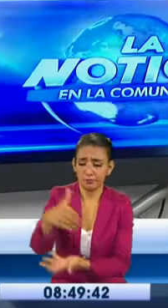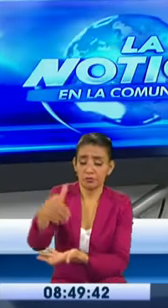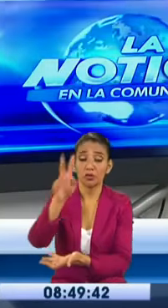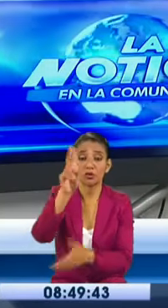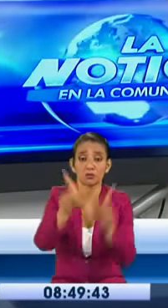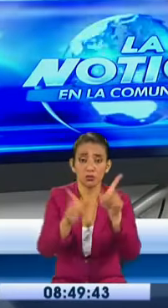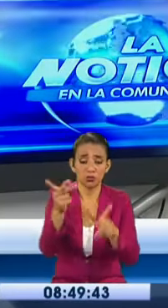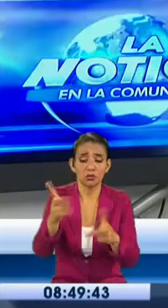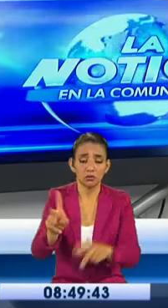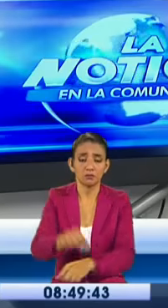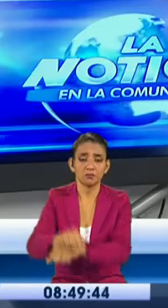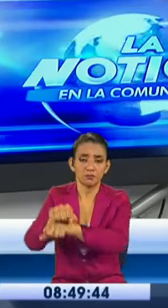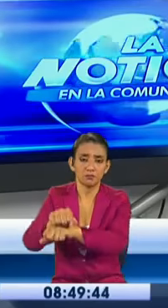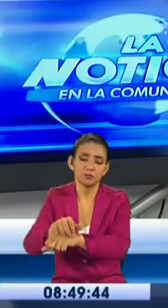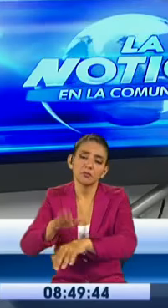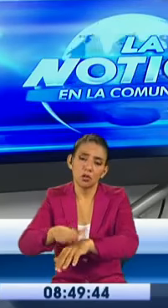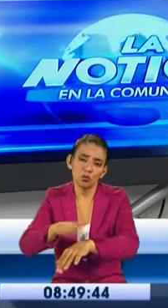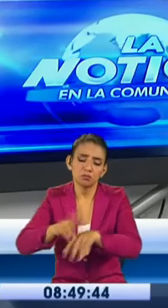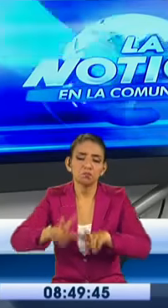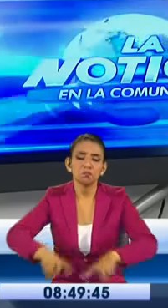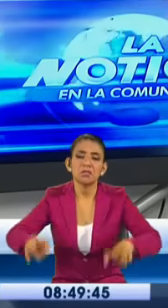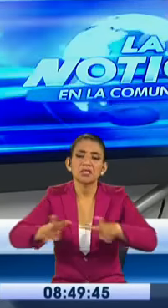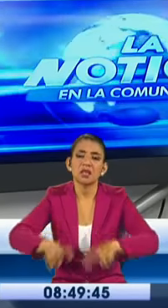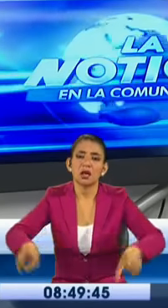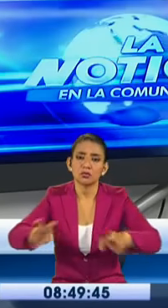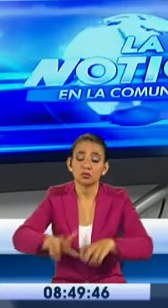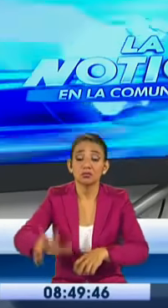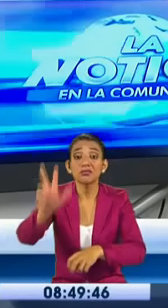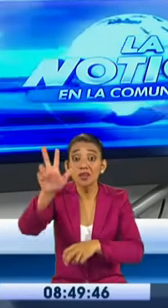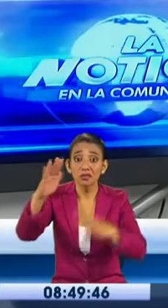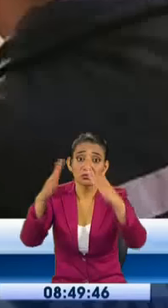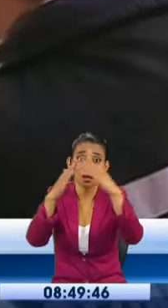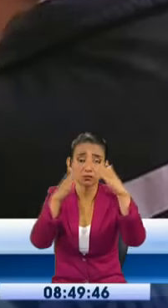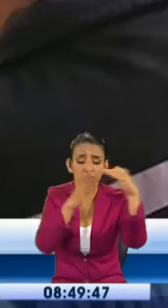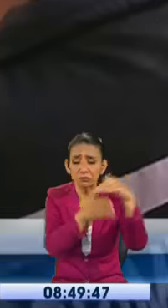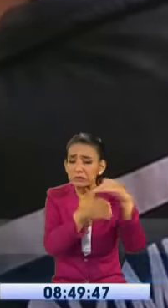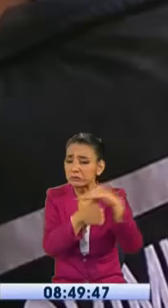las investigaciones tras la acción de control donde se allanó 3 viviendas.